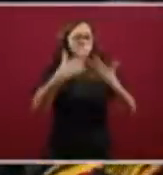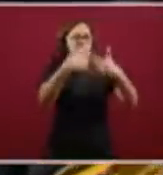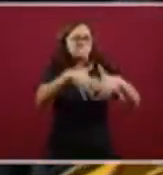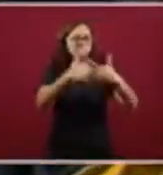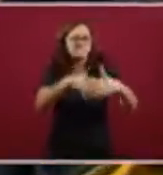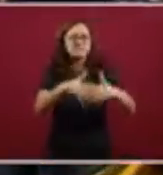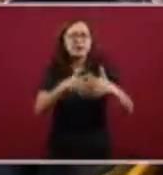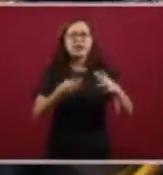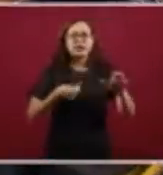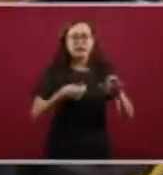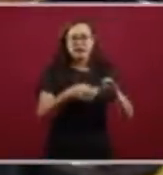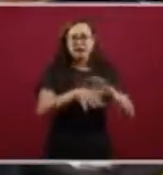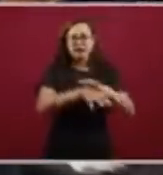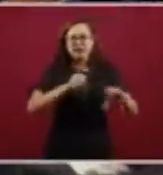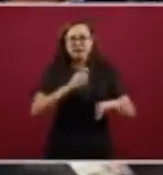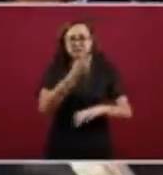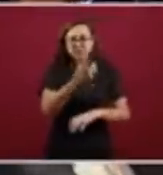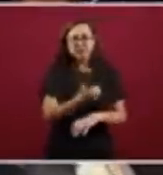están integrando